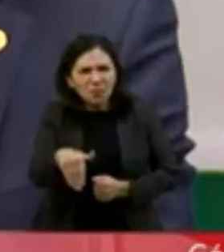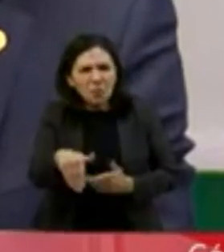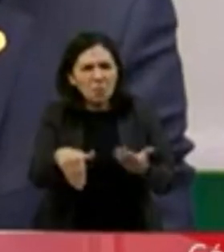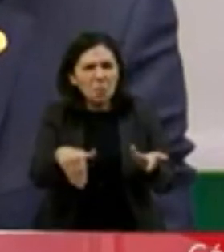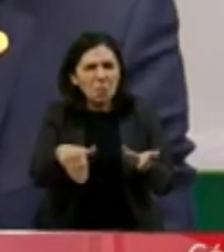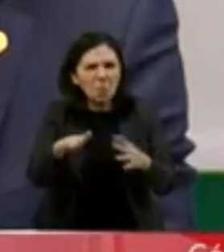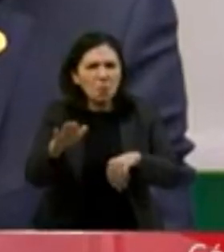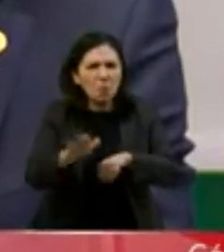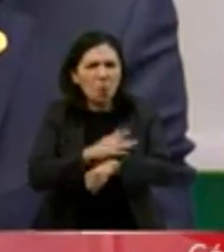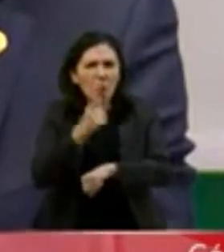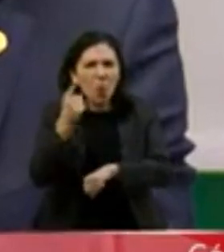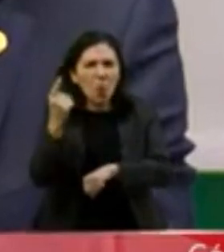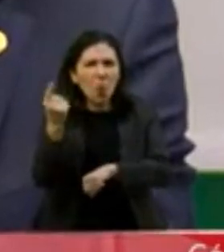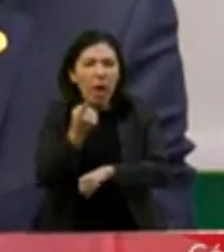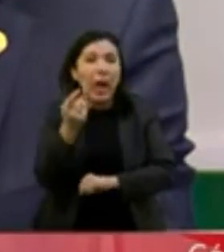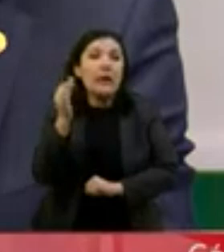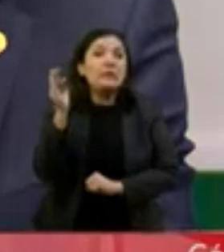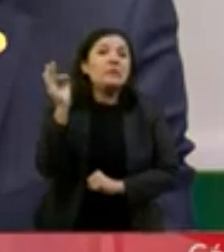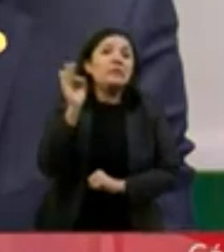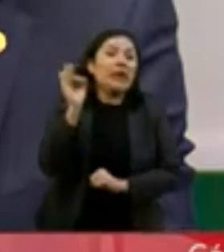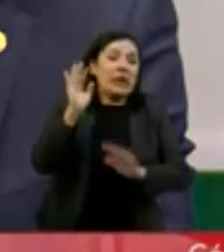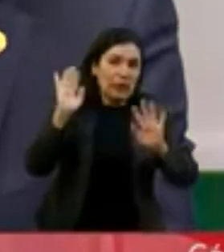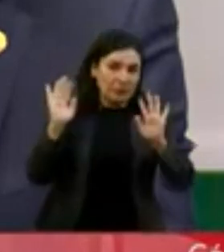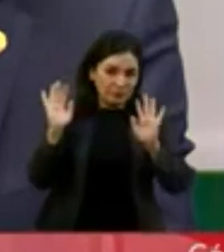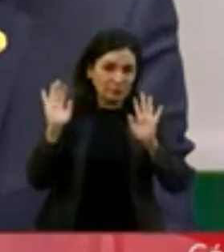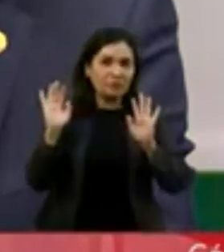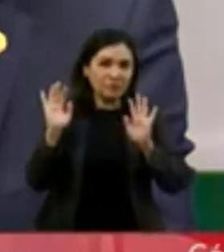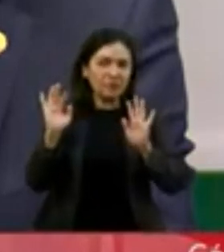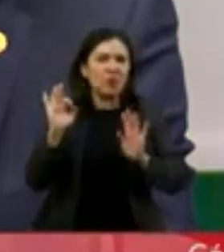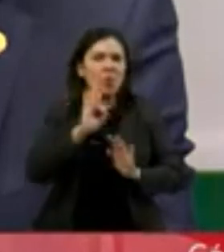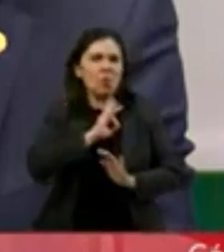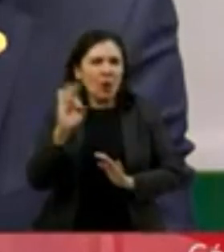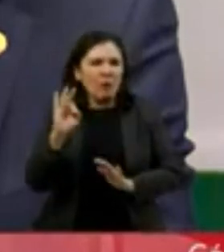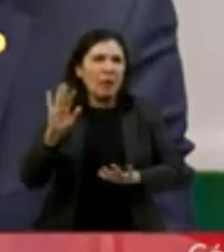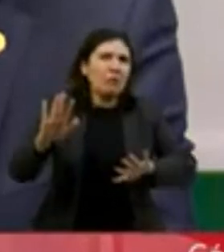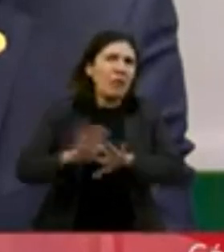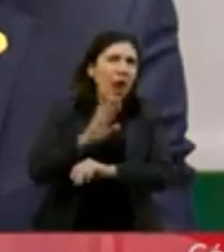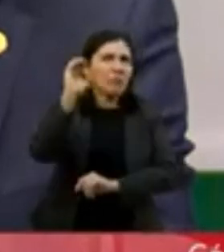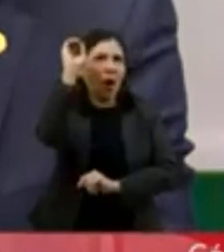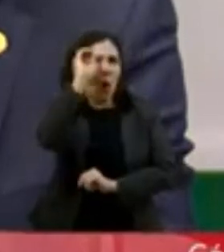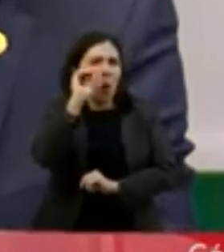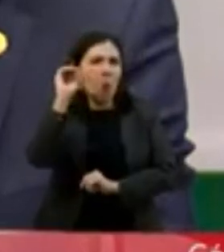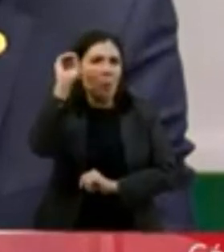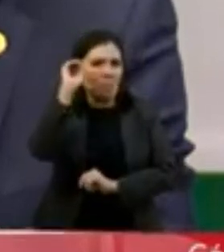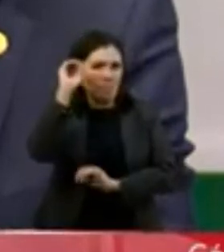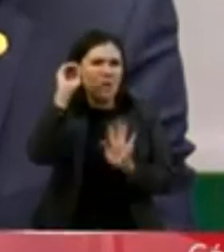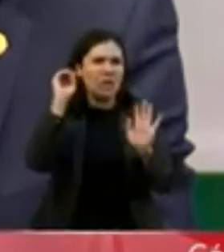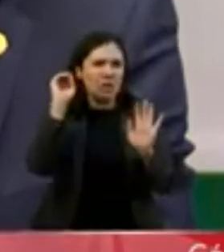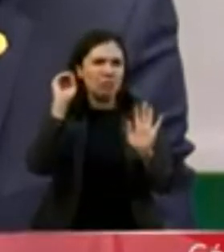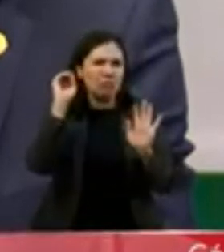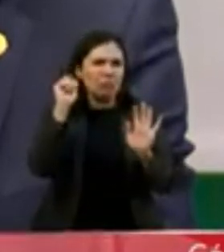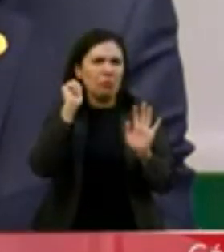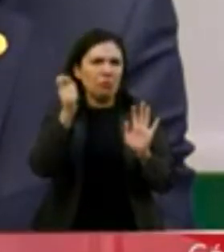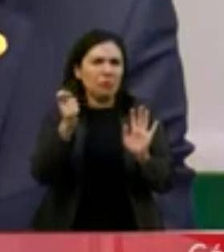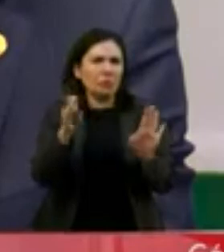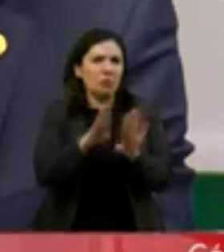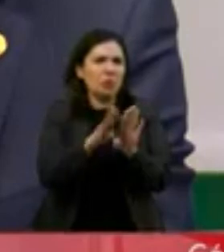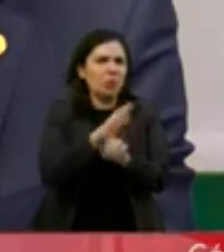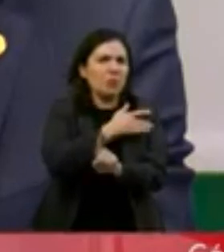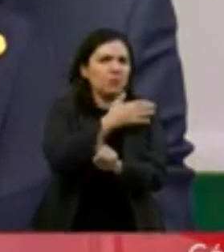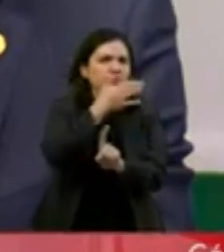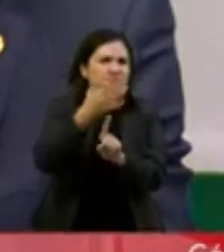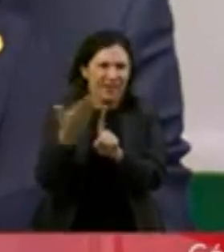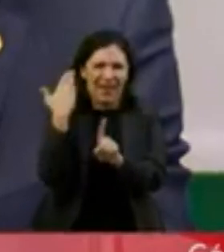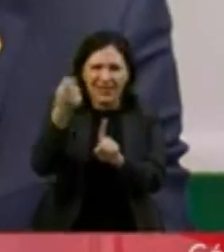qué suponiendo sin conceder pudimos haber cambiado de opinión respecto alento